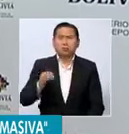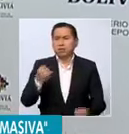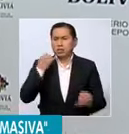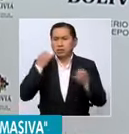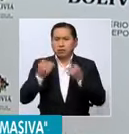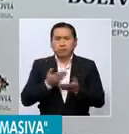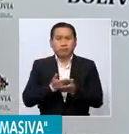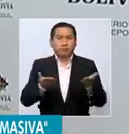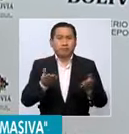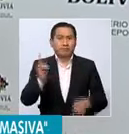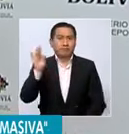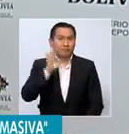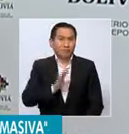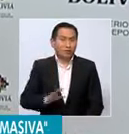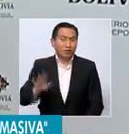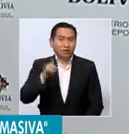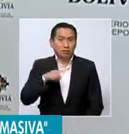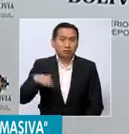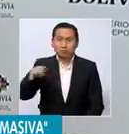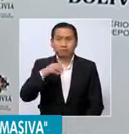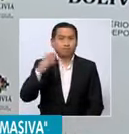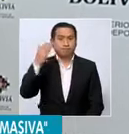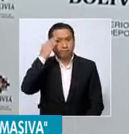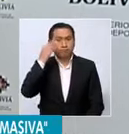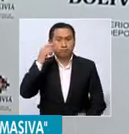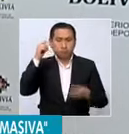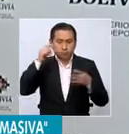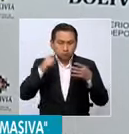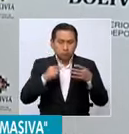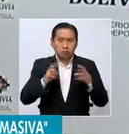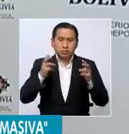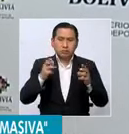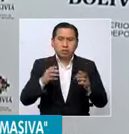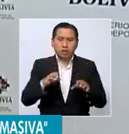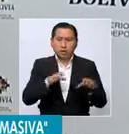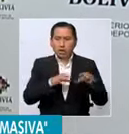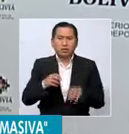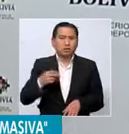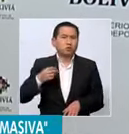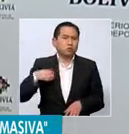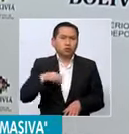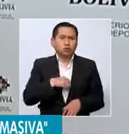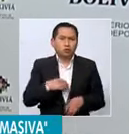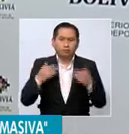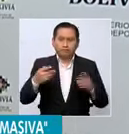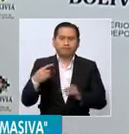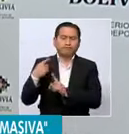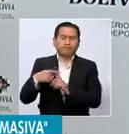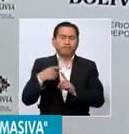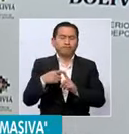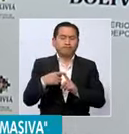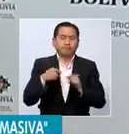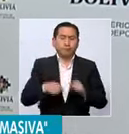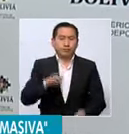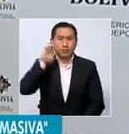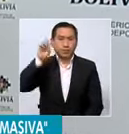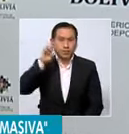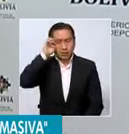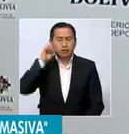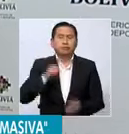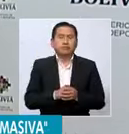a la población en cuanto las atención en cuanto a las acciones que estamos realizando como éstas